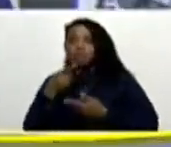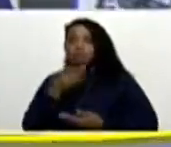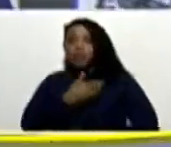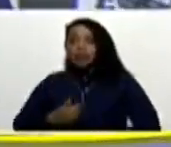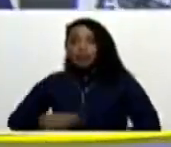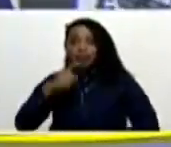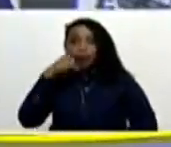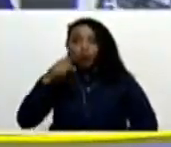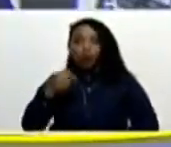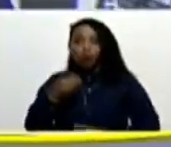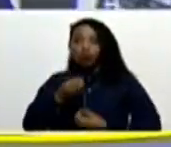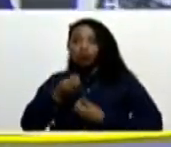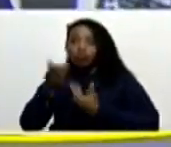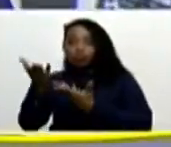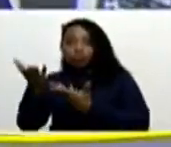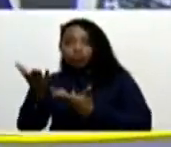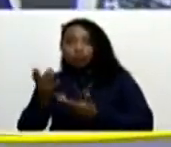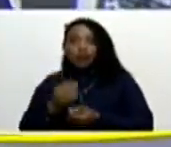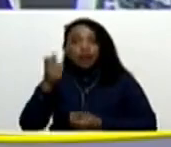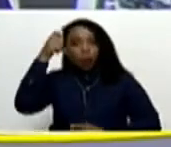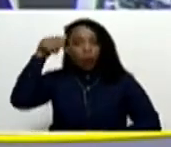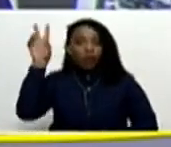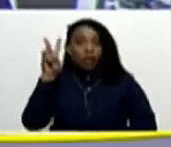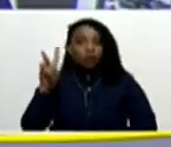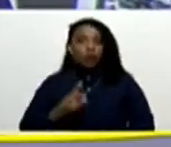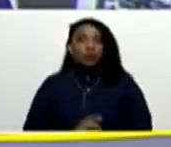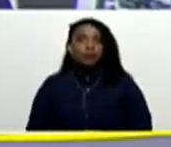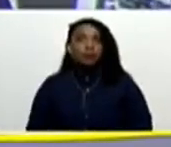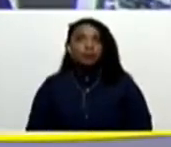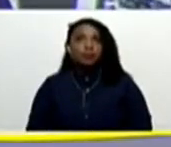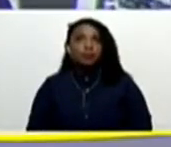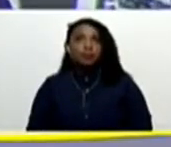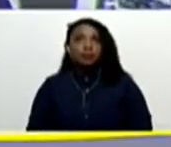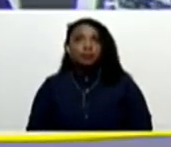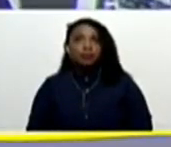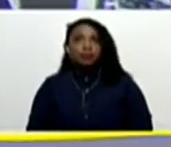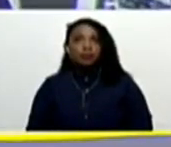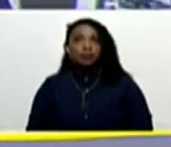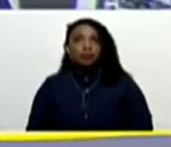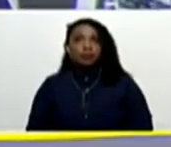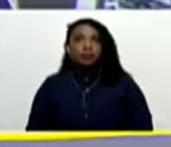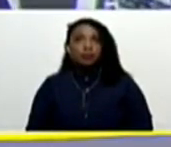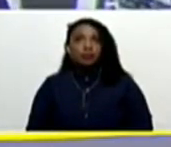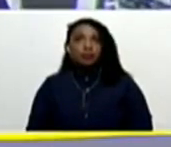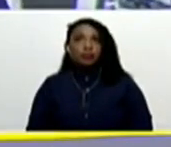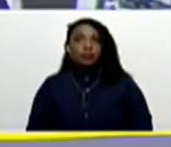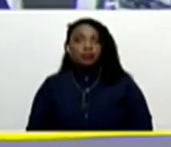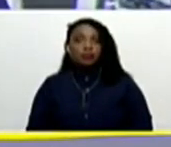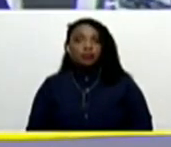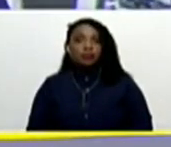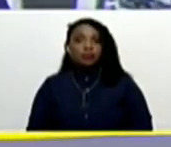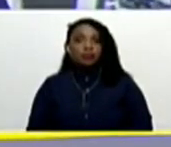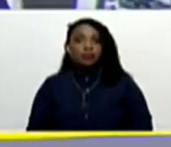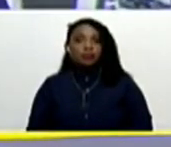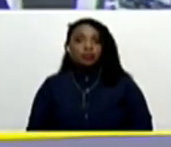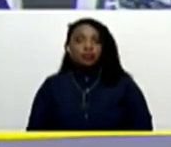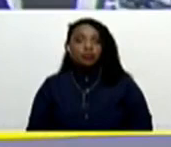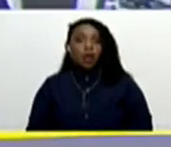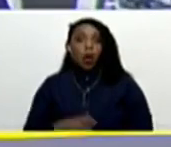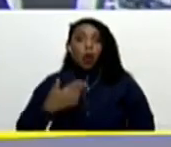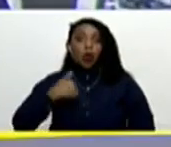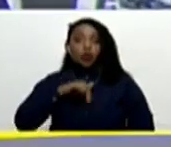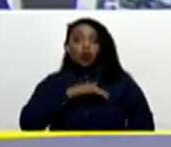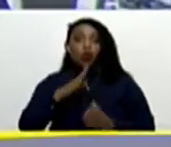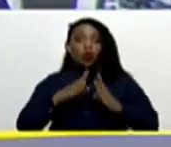Venezuela that we stand in absolute solidarity with you and the great people of this Bolivarian Republic. Que le manifestamos toda